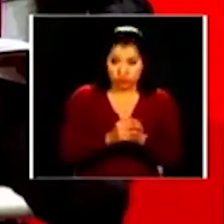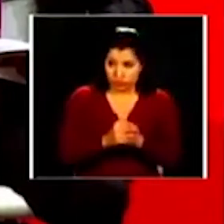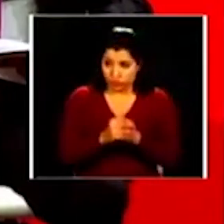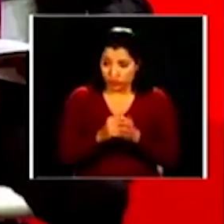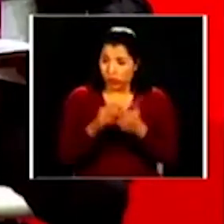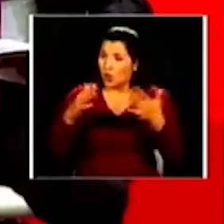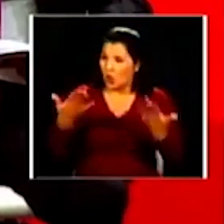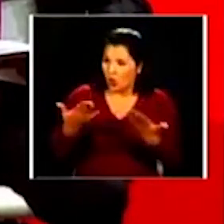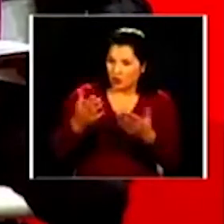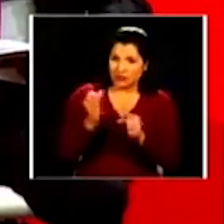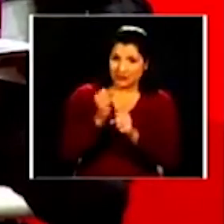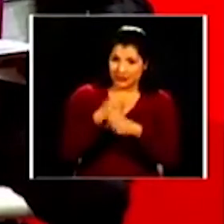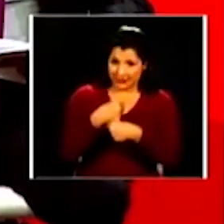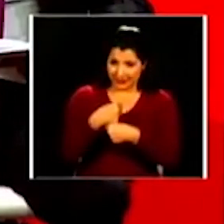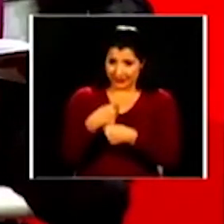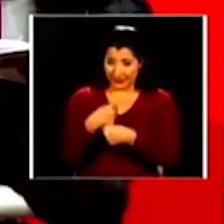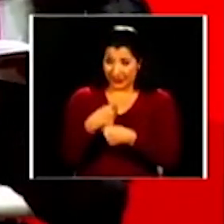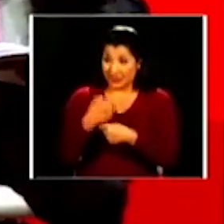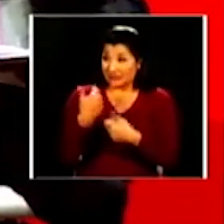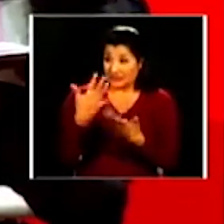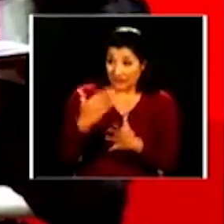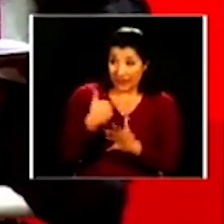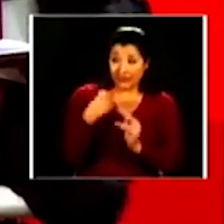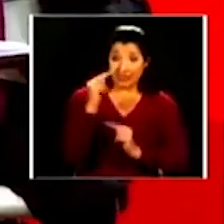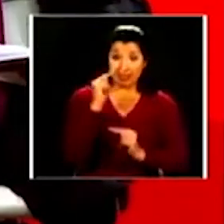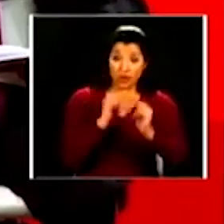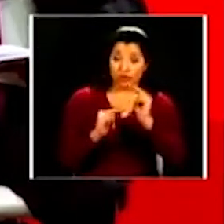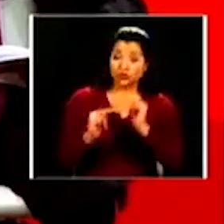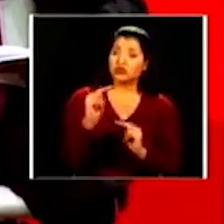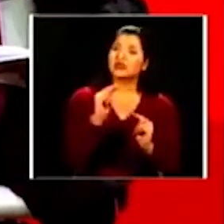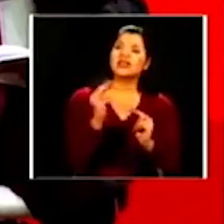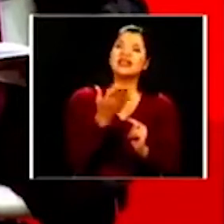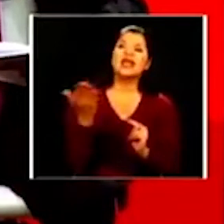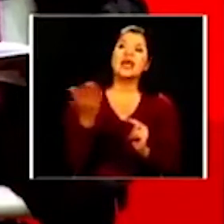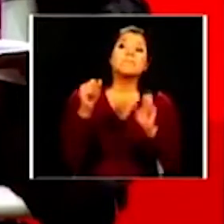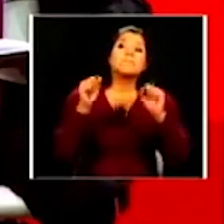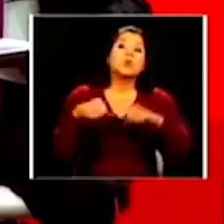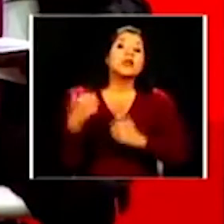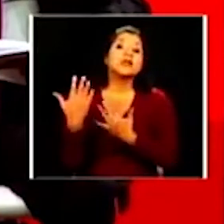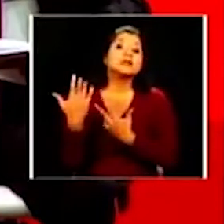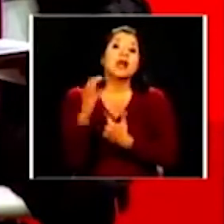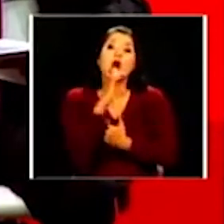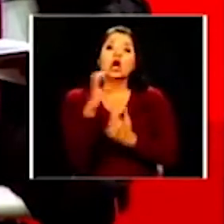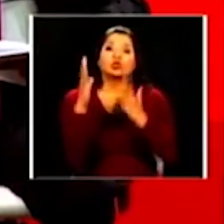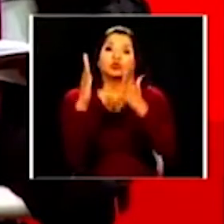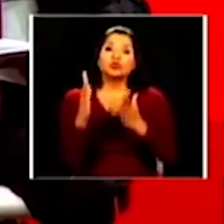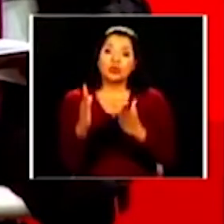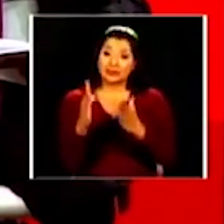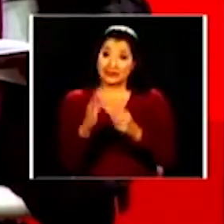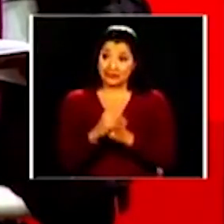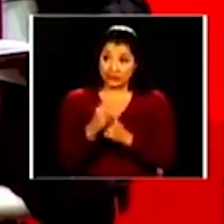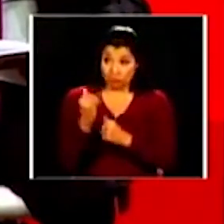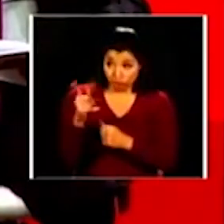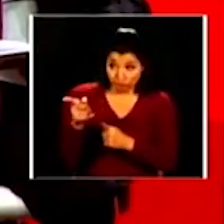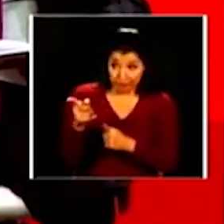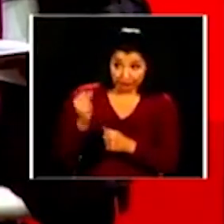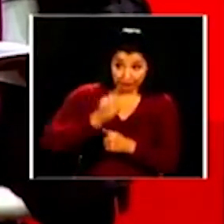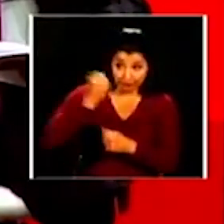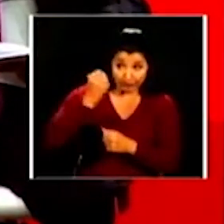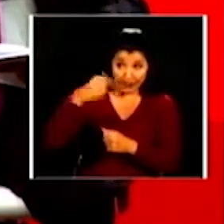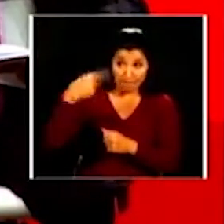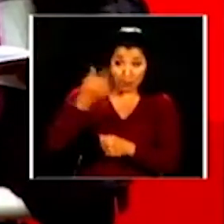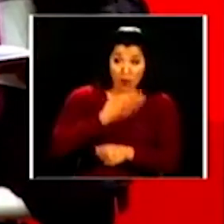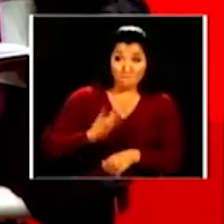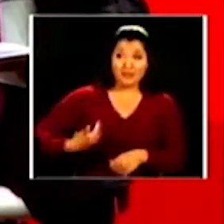esa dirección que usted ha avanzado? ¿Existen negociaciones? ¿Qué puede esperar la ciudadanía costarricense en el caso de que usted sea el próximo presidente en